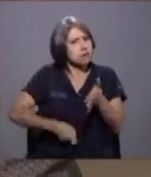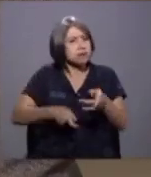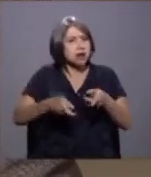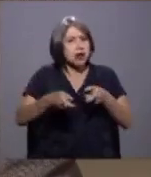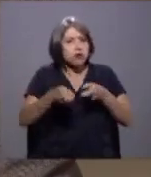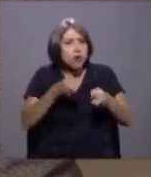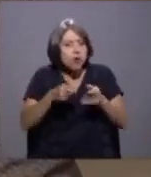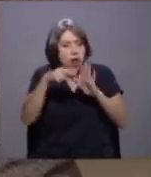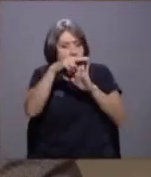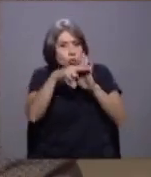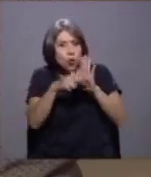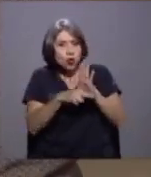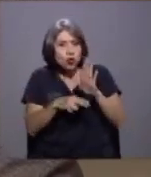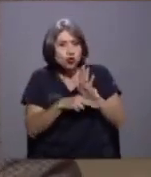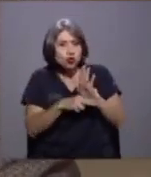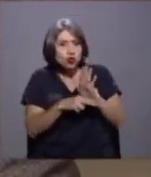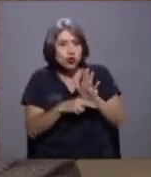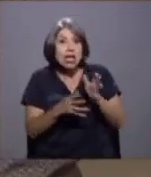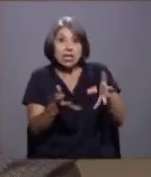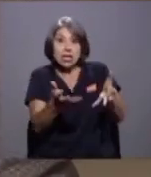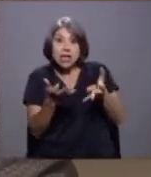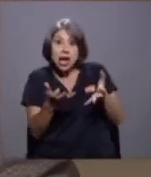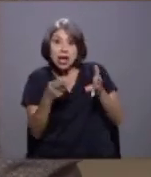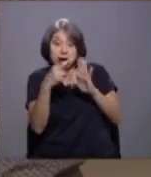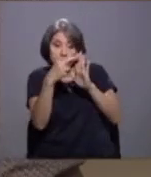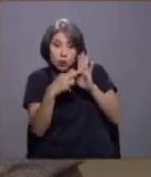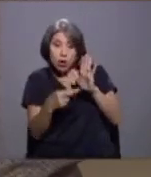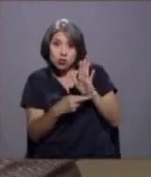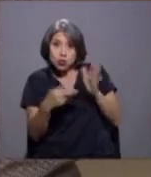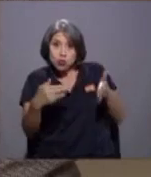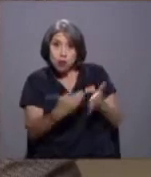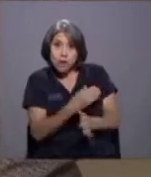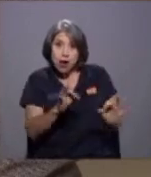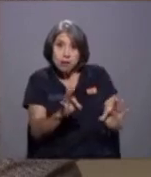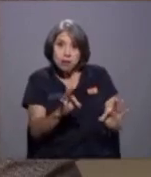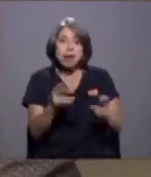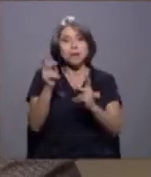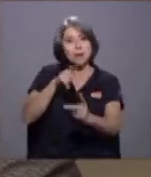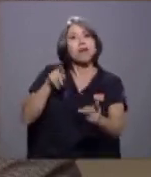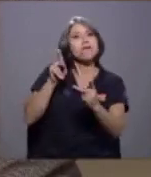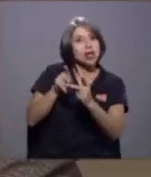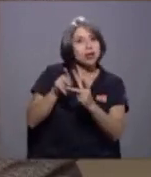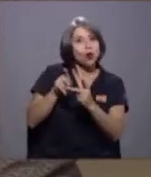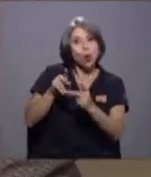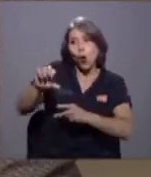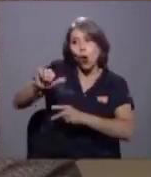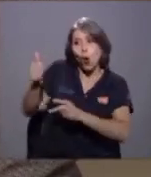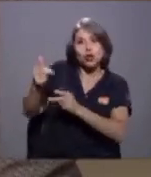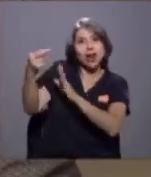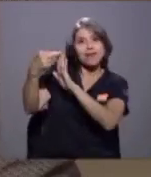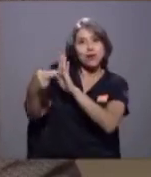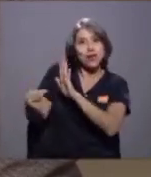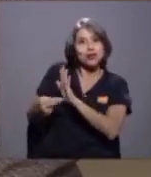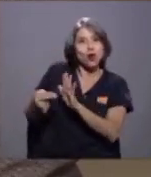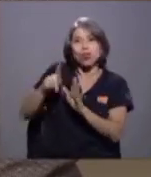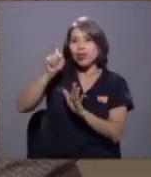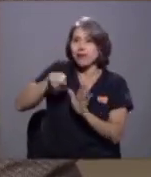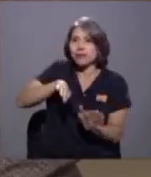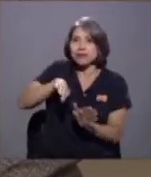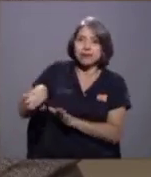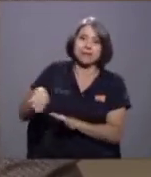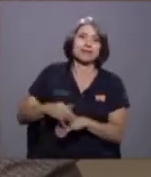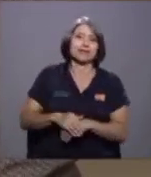diga, ¿quiere pasar una regulación nueva? Perfecto, quíteme otras 3. Al revés de la política que uno debería seguir